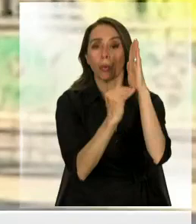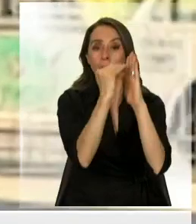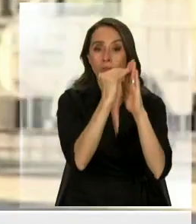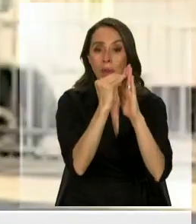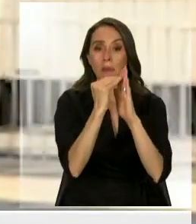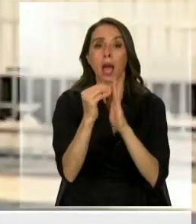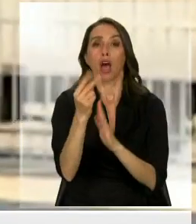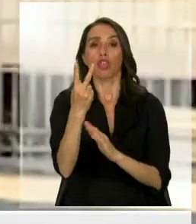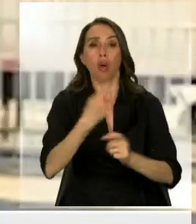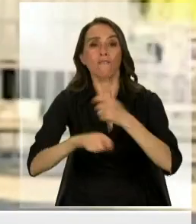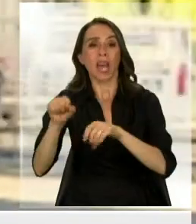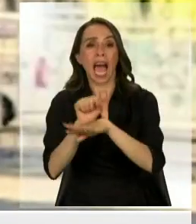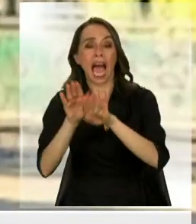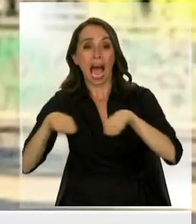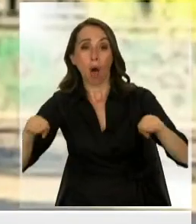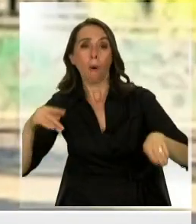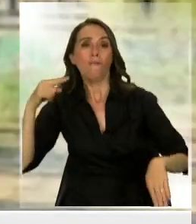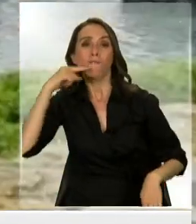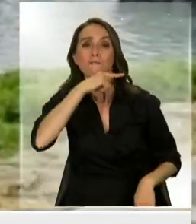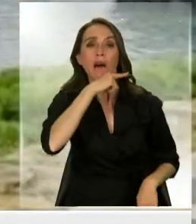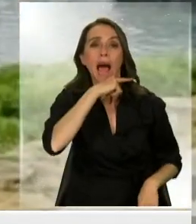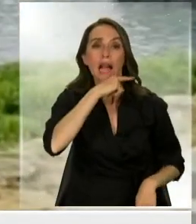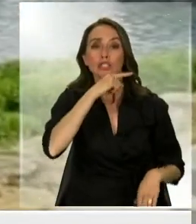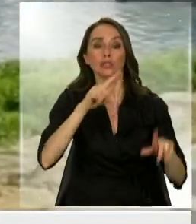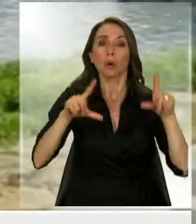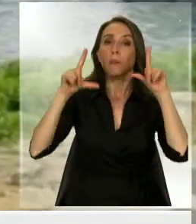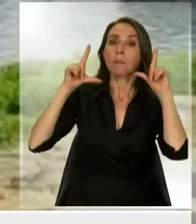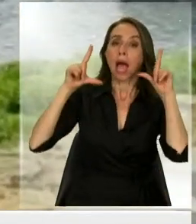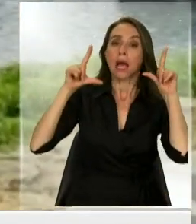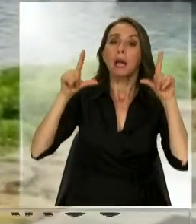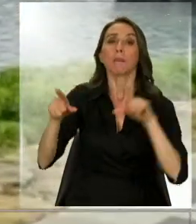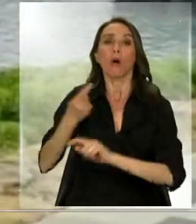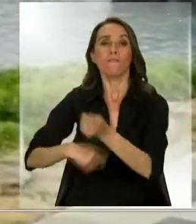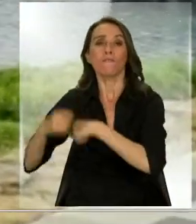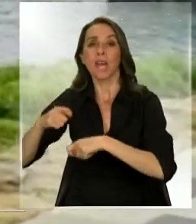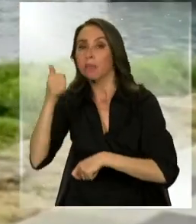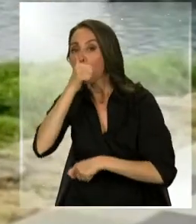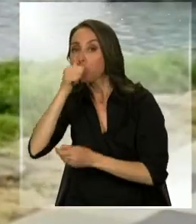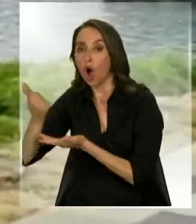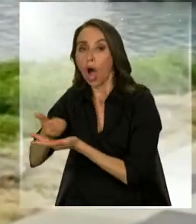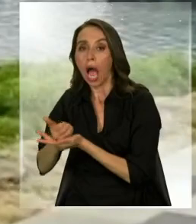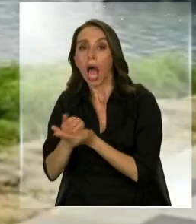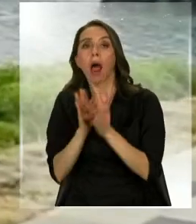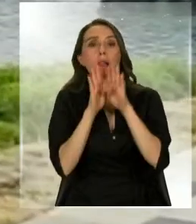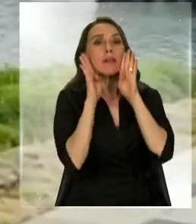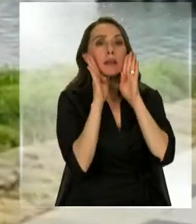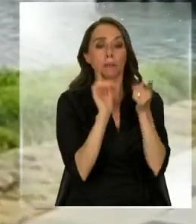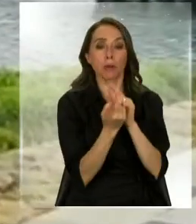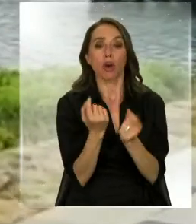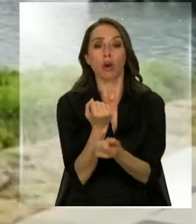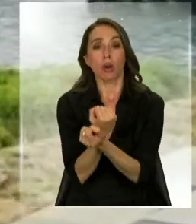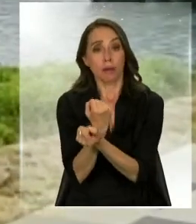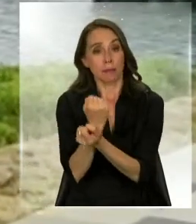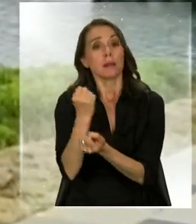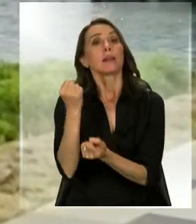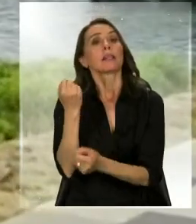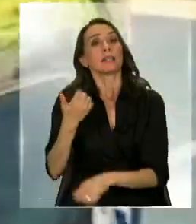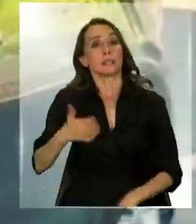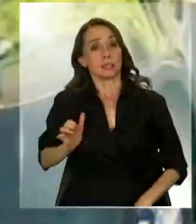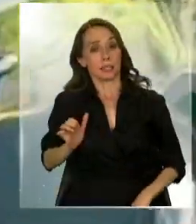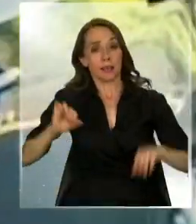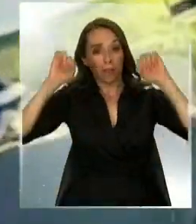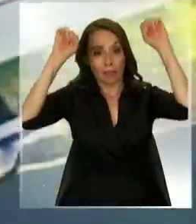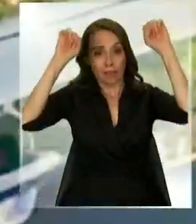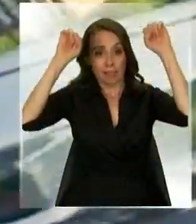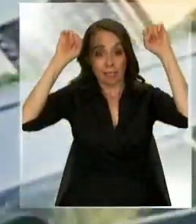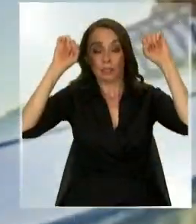el dinero obtenido por la venta de drogas. Nuevamente, el trabajo coordinado entre la Policía de Investigaciones y el Ministerio Público